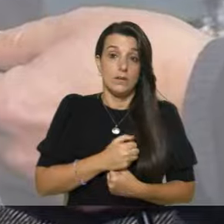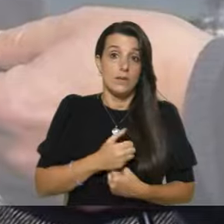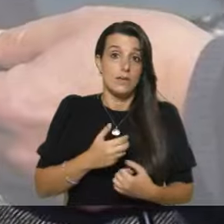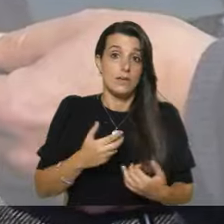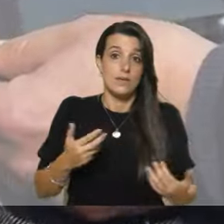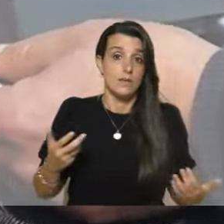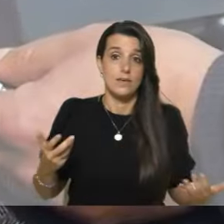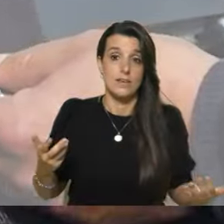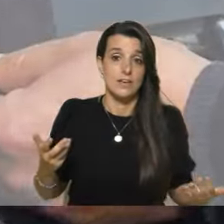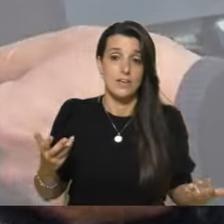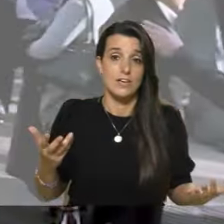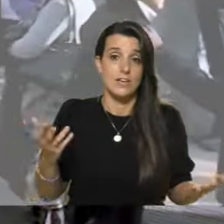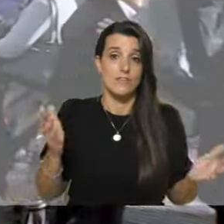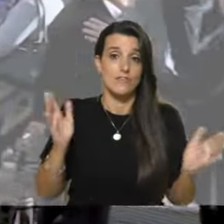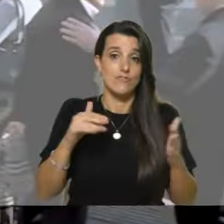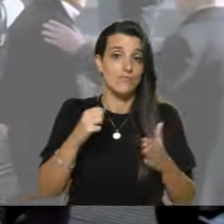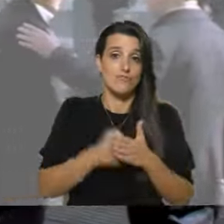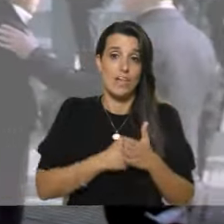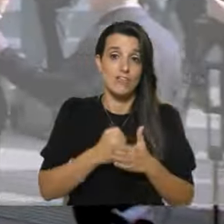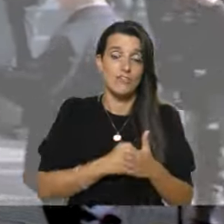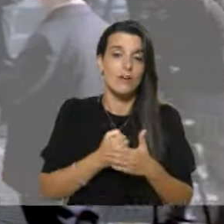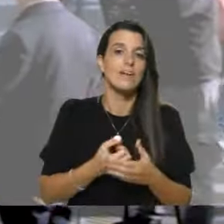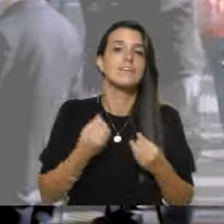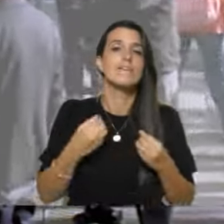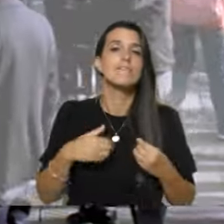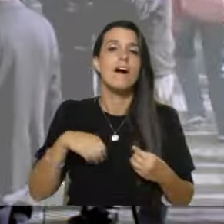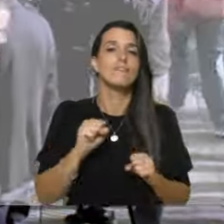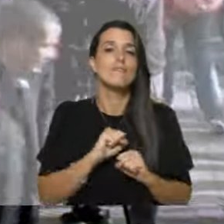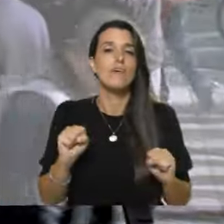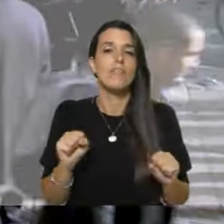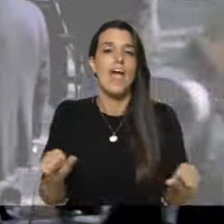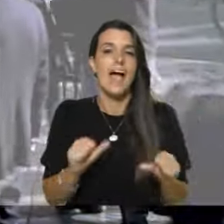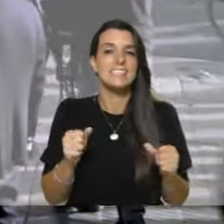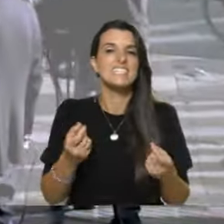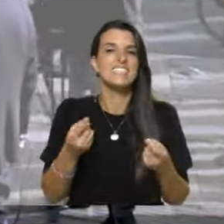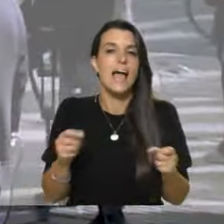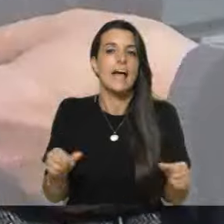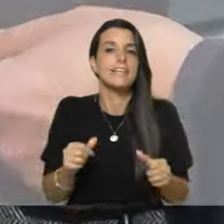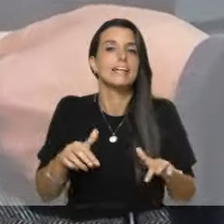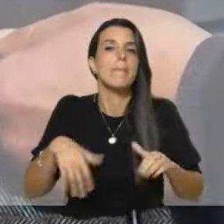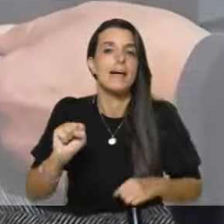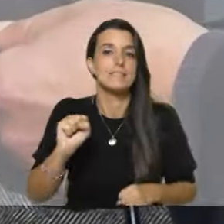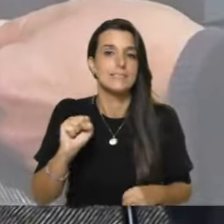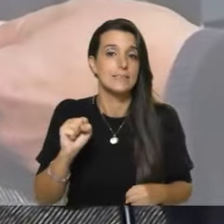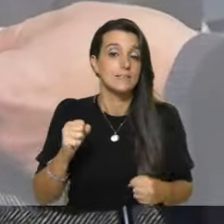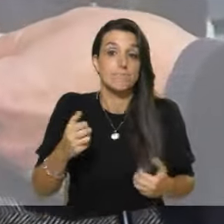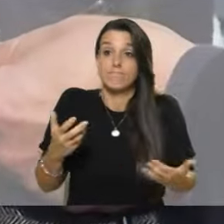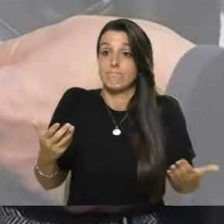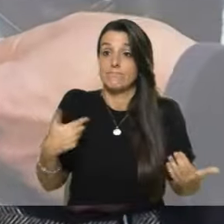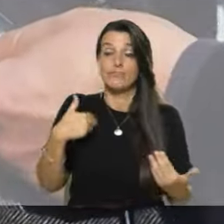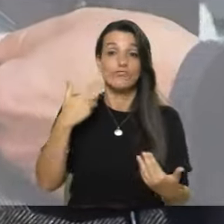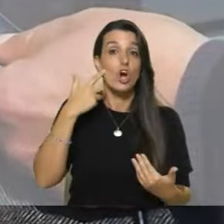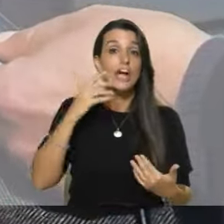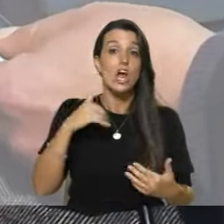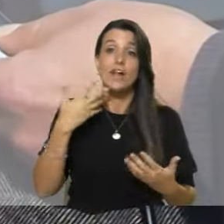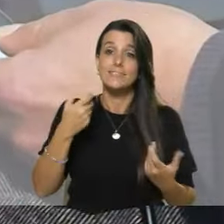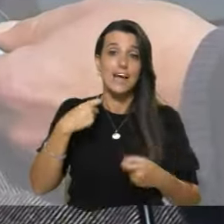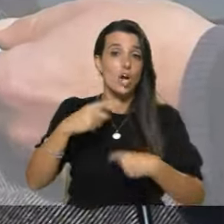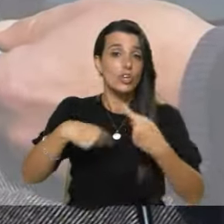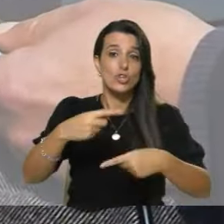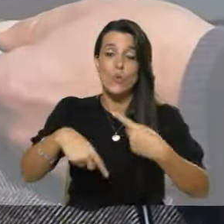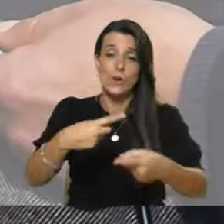nada más que las ganas de seguir luchando. ¿Qué más se puede hacer? ¿Qué hay que hacer? Yo creo que hay que seguir